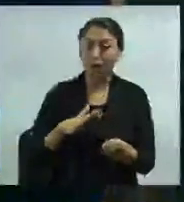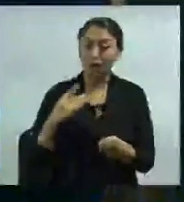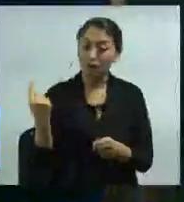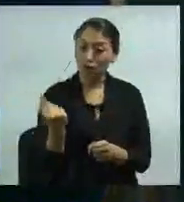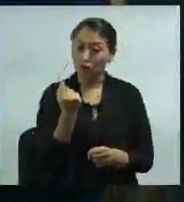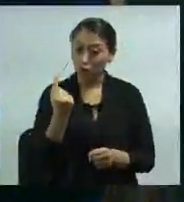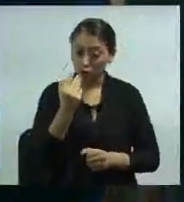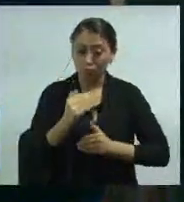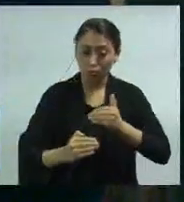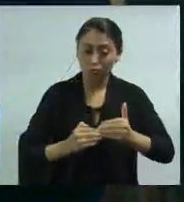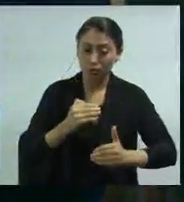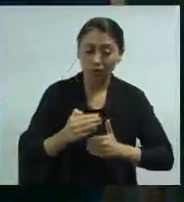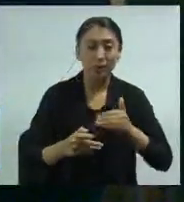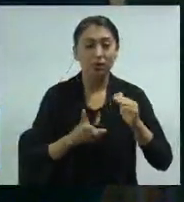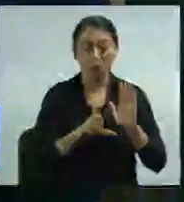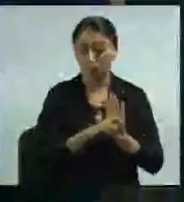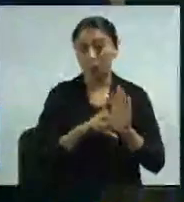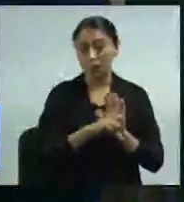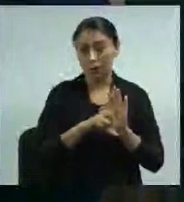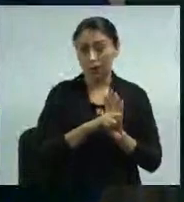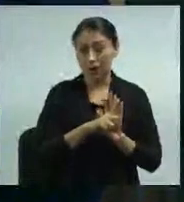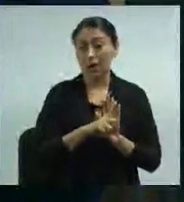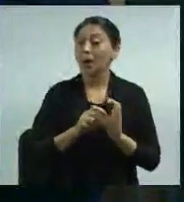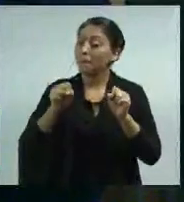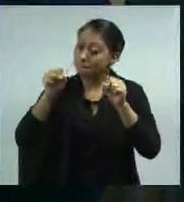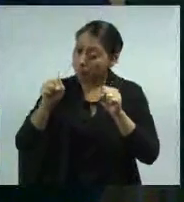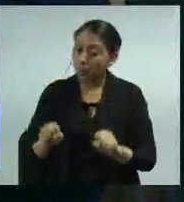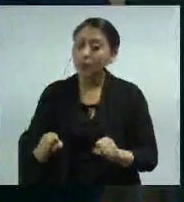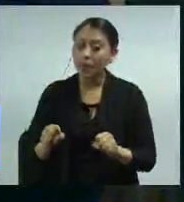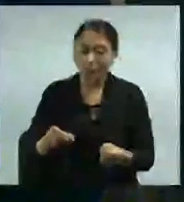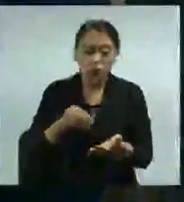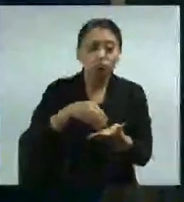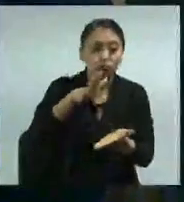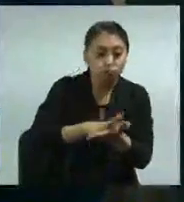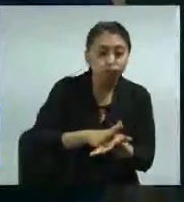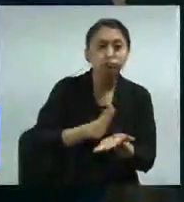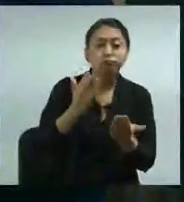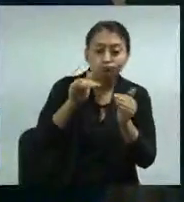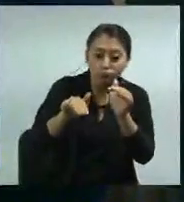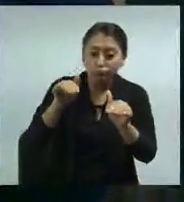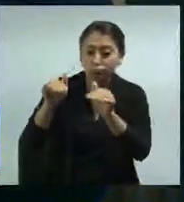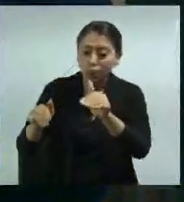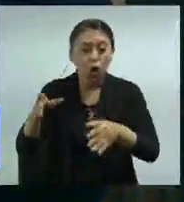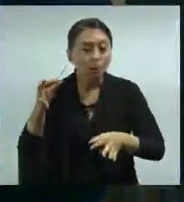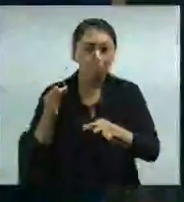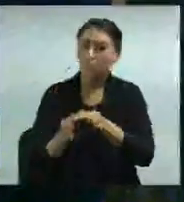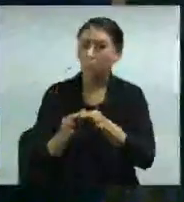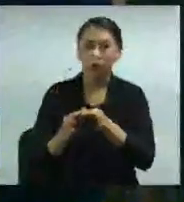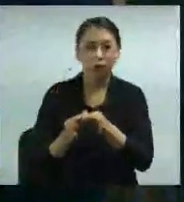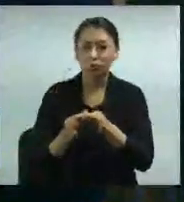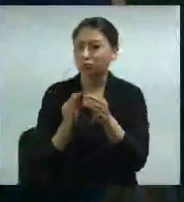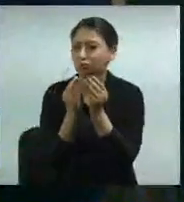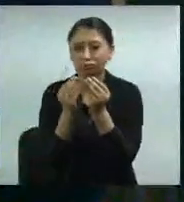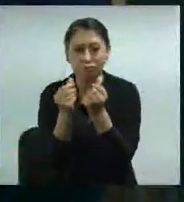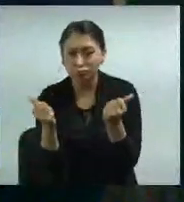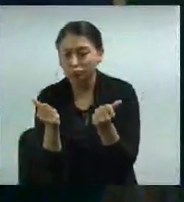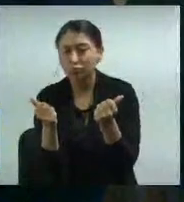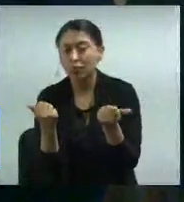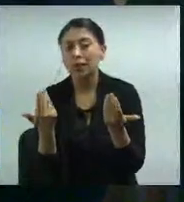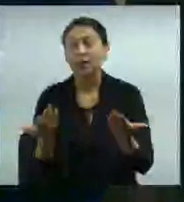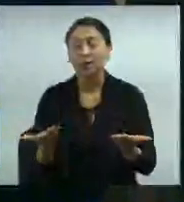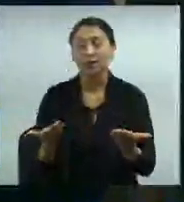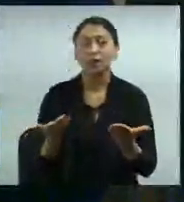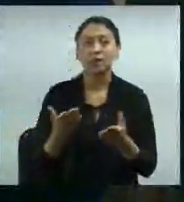procedimiento legal establecido. Podemos hacer citaciones, podemos emitir puntos resolutivos, podemos